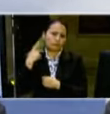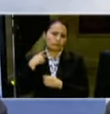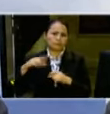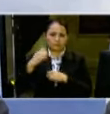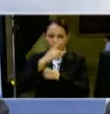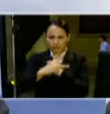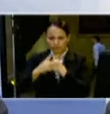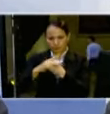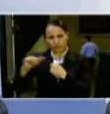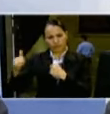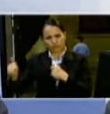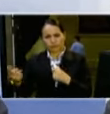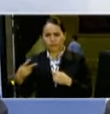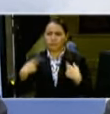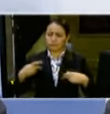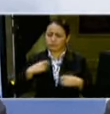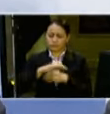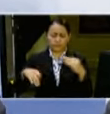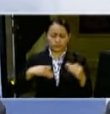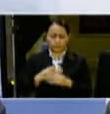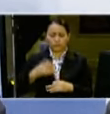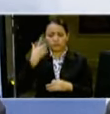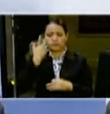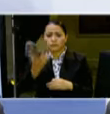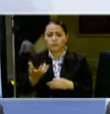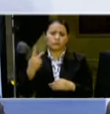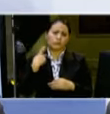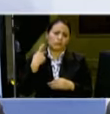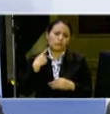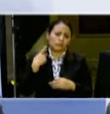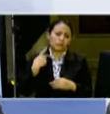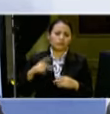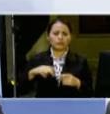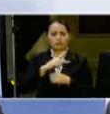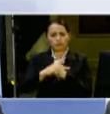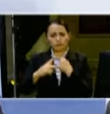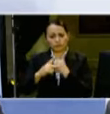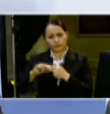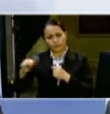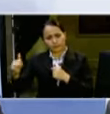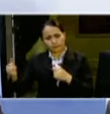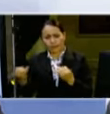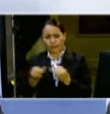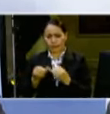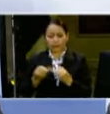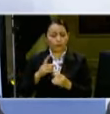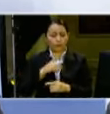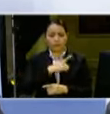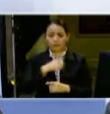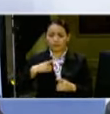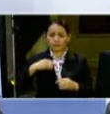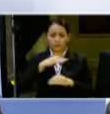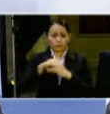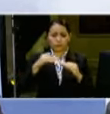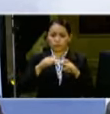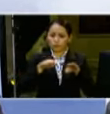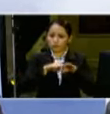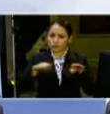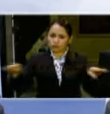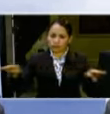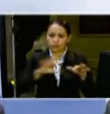queremos. Y en una democracia, las políticas públicas deben de seguir las preferencias de la mayoría y la política exterior es